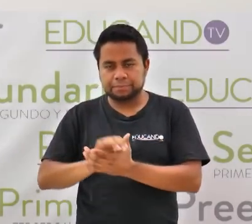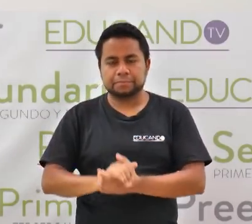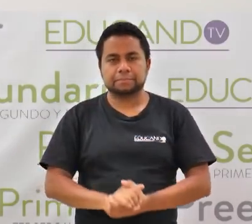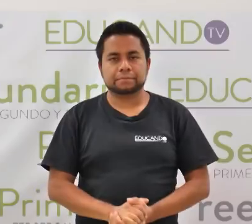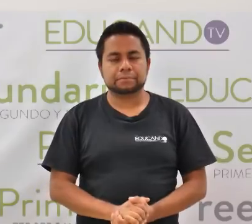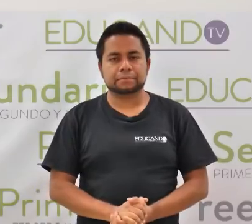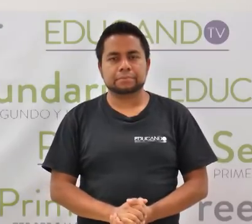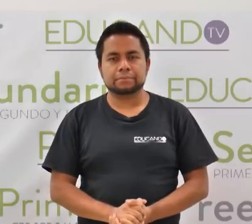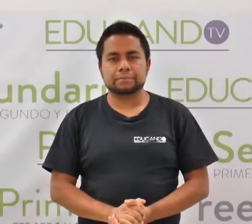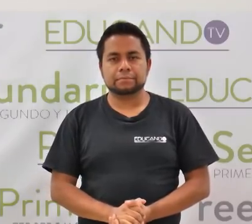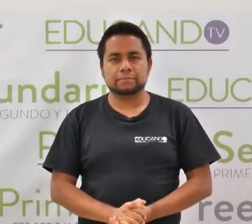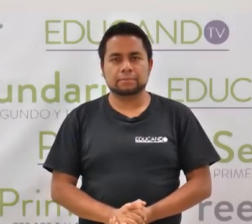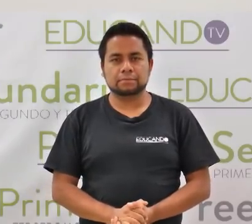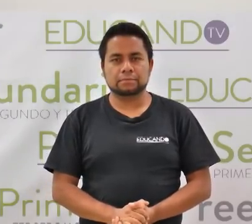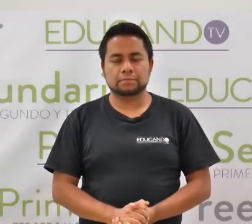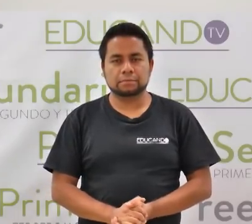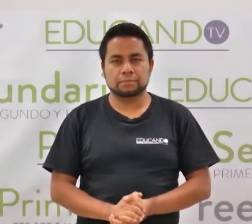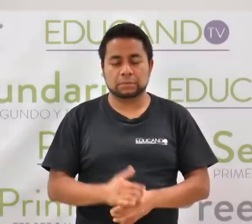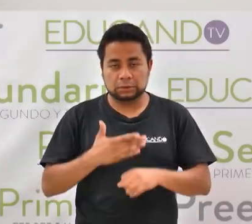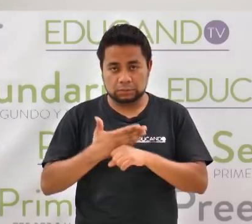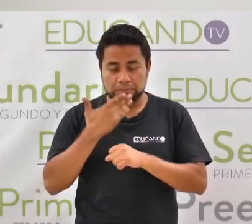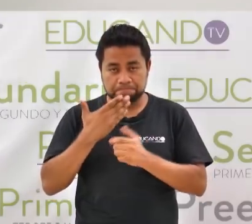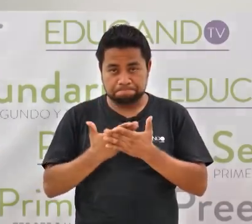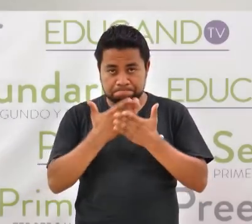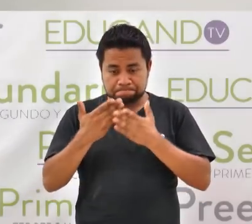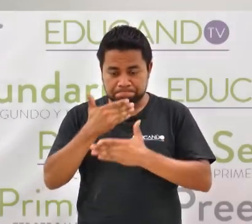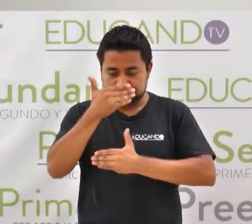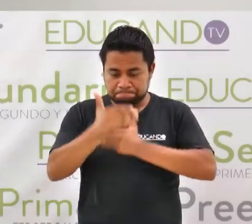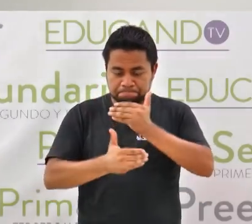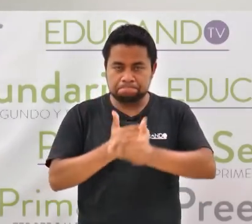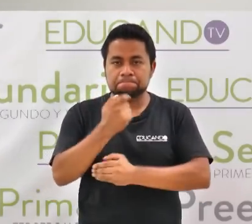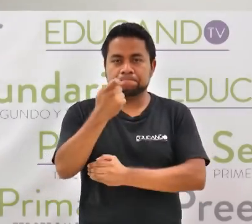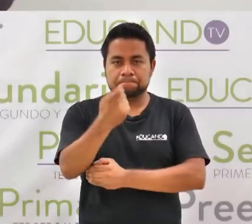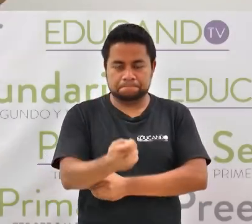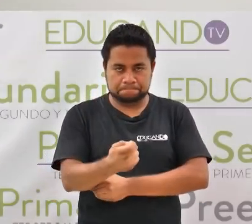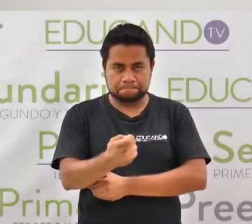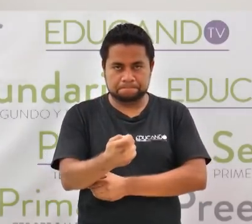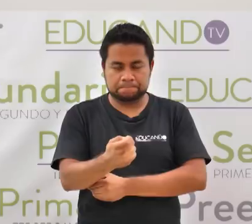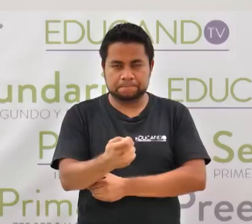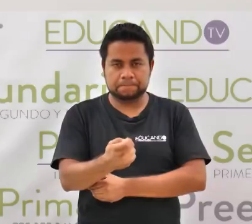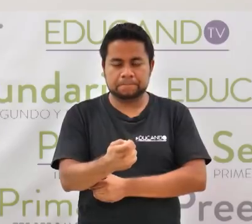Muy bien, ahora entonces nos toca este paso,